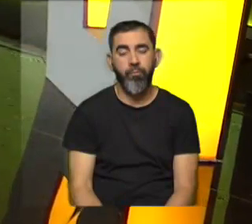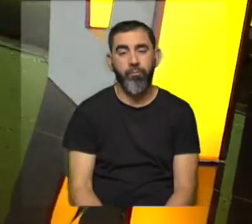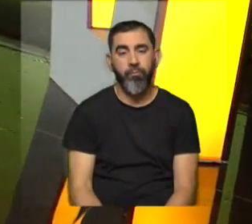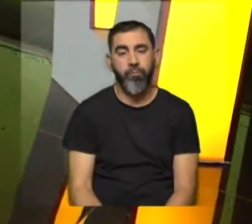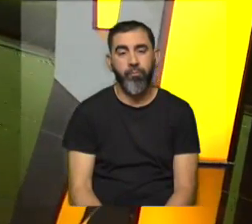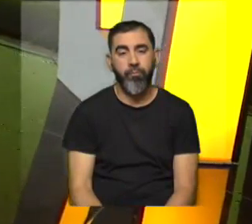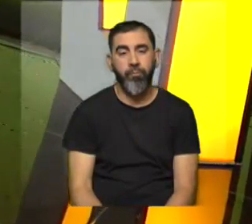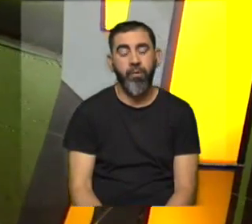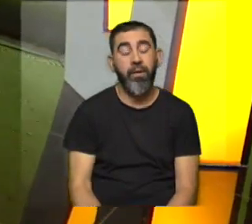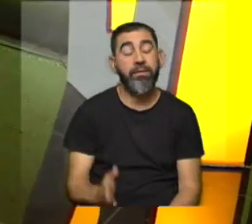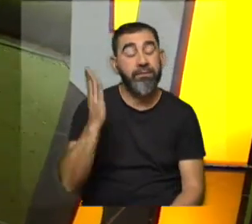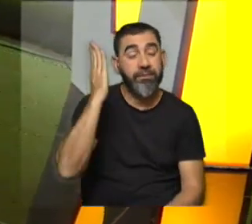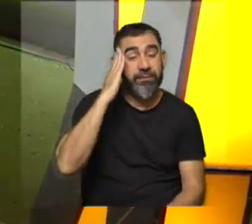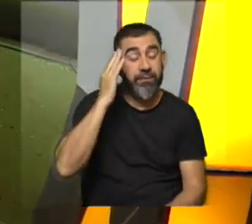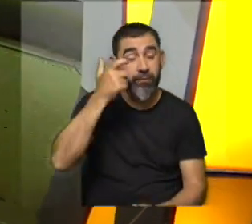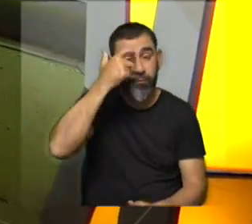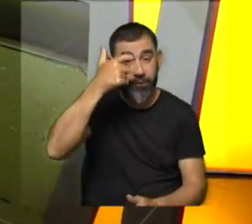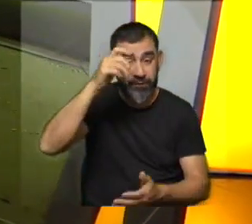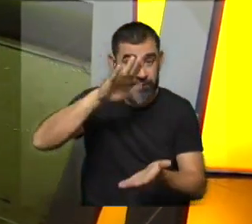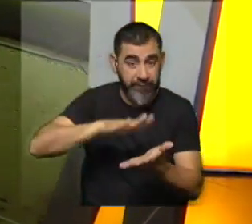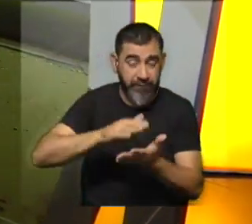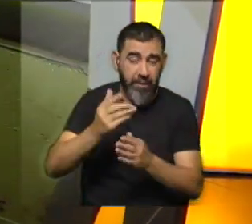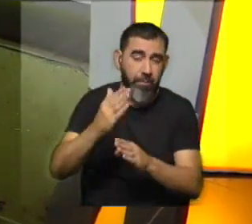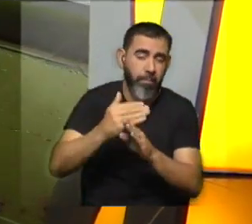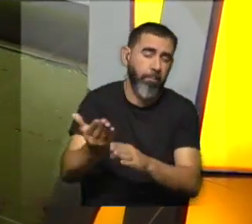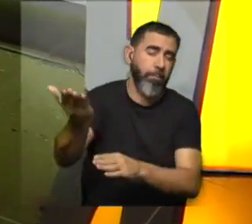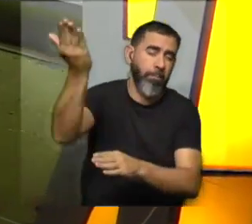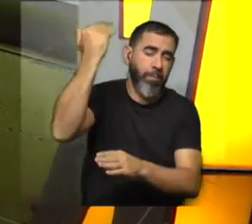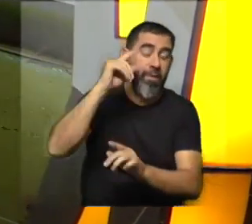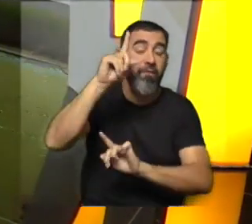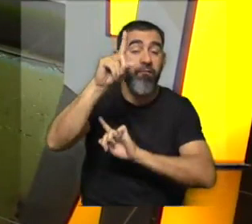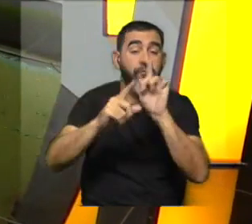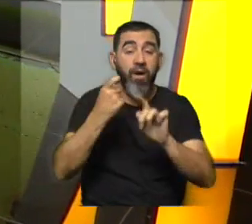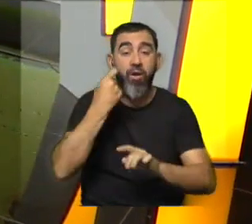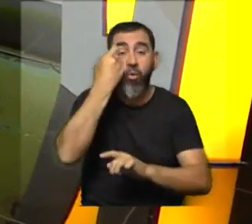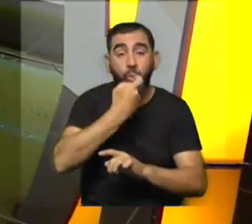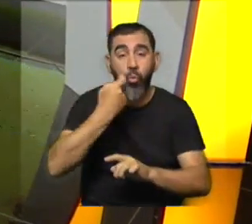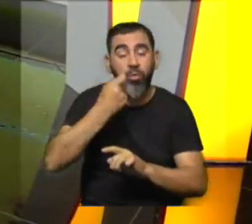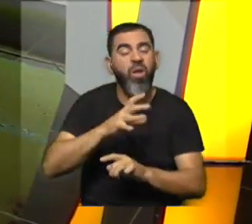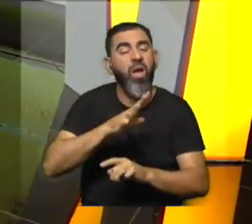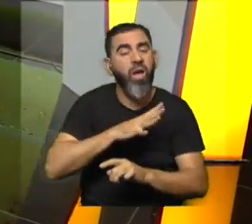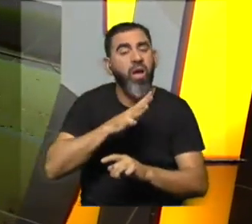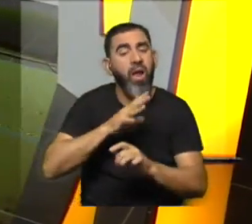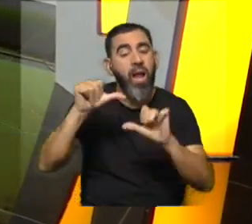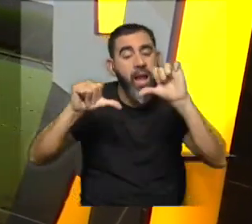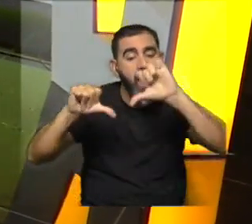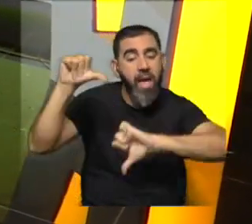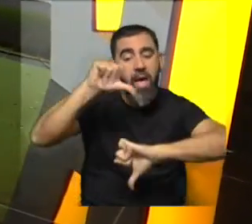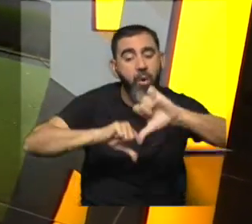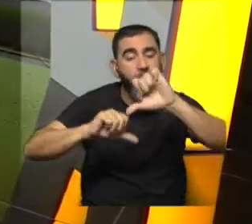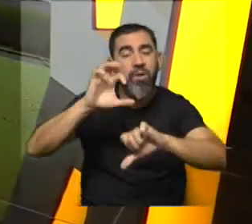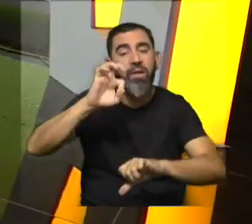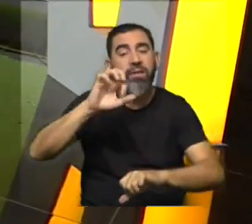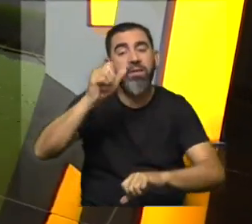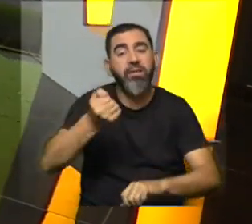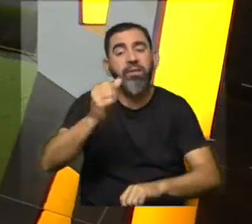Cuando nos enteramos en Sobre Ciencia hace ya algunos meses que en Facultad de Odontología estaba funcionando un laboratorio de